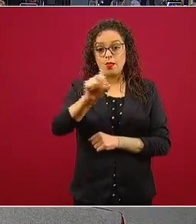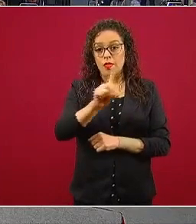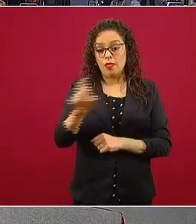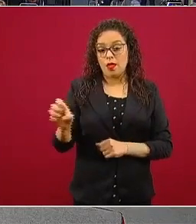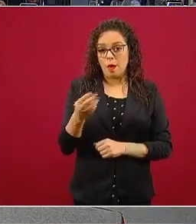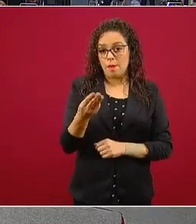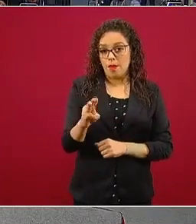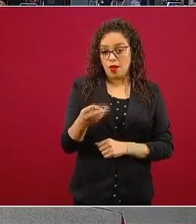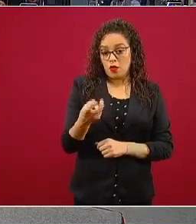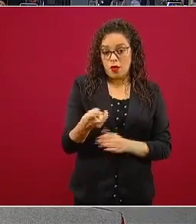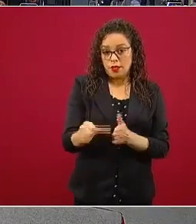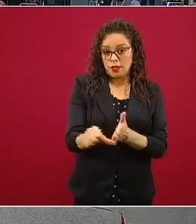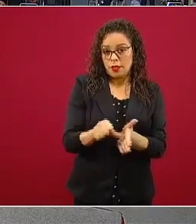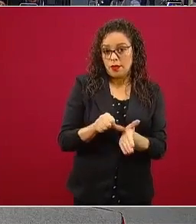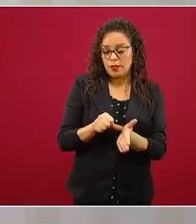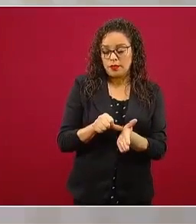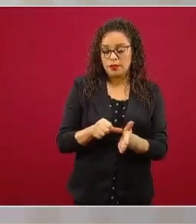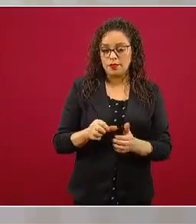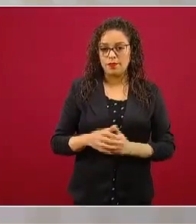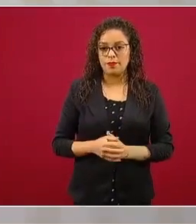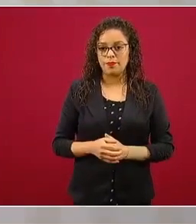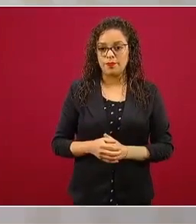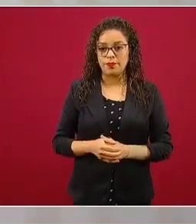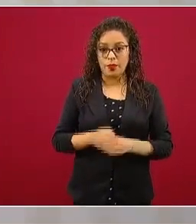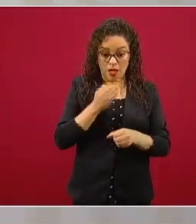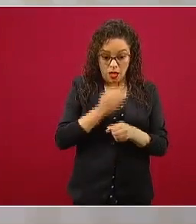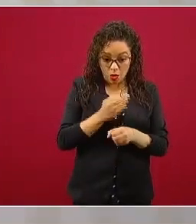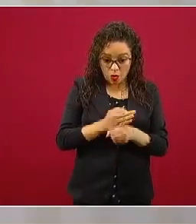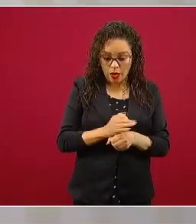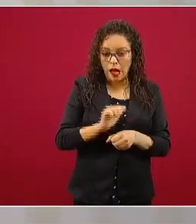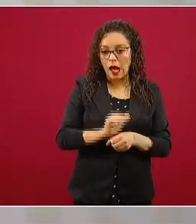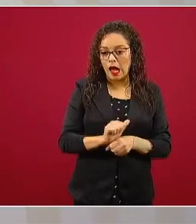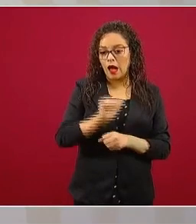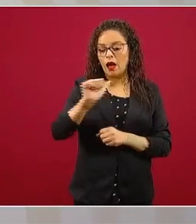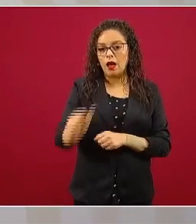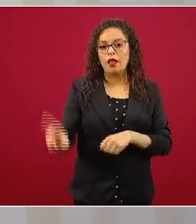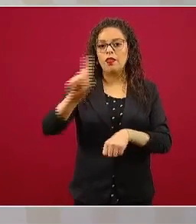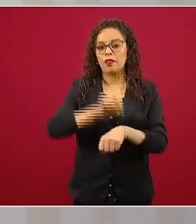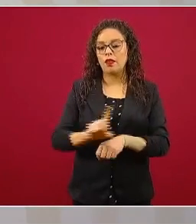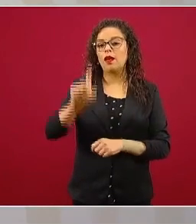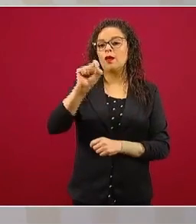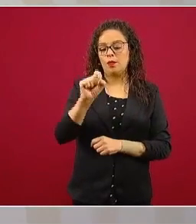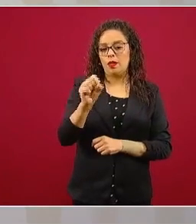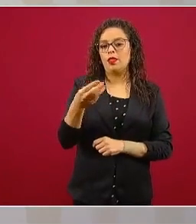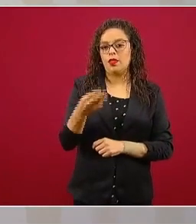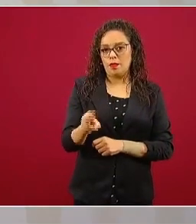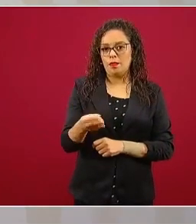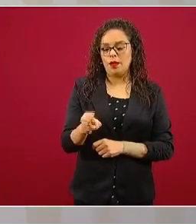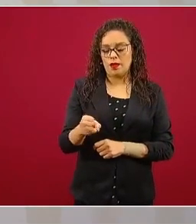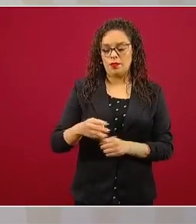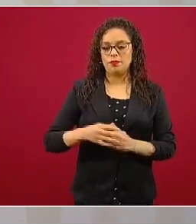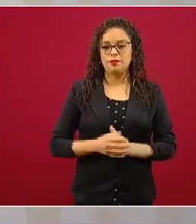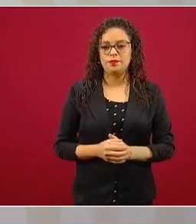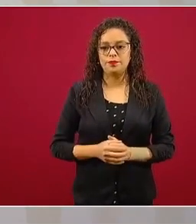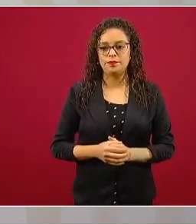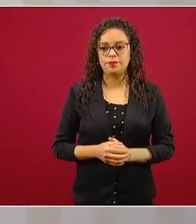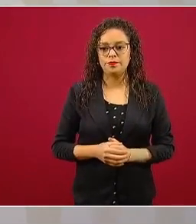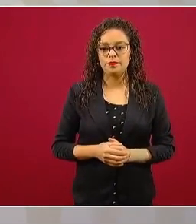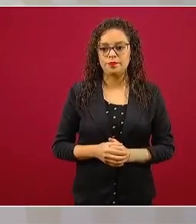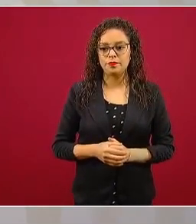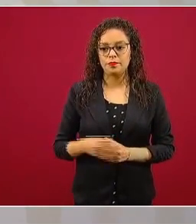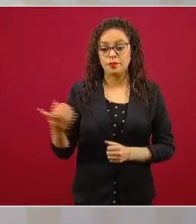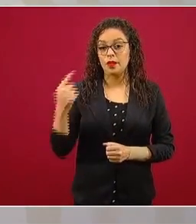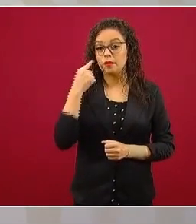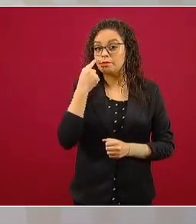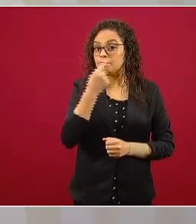del mes, desde ahora hasta el 20. ¿Sí? Y la proyección es que a partir de